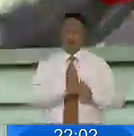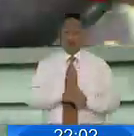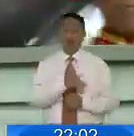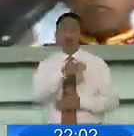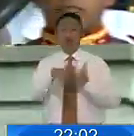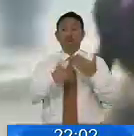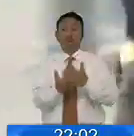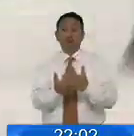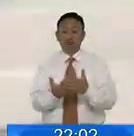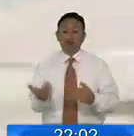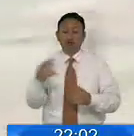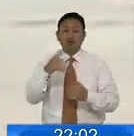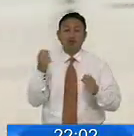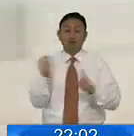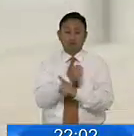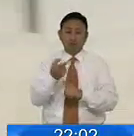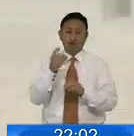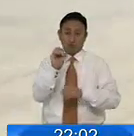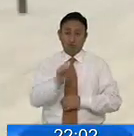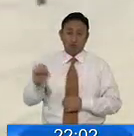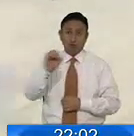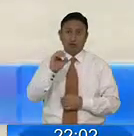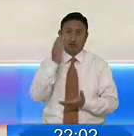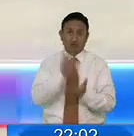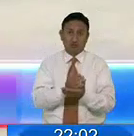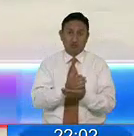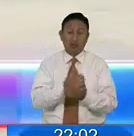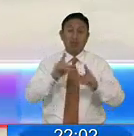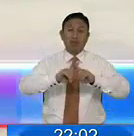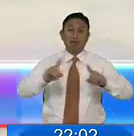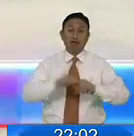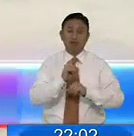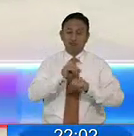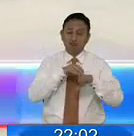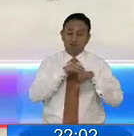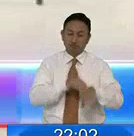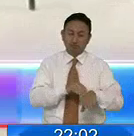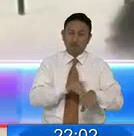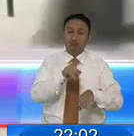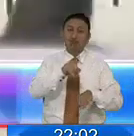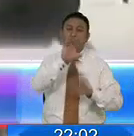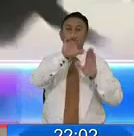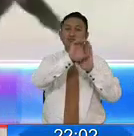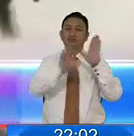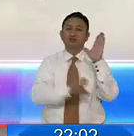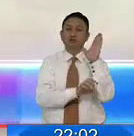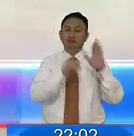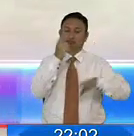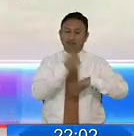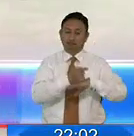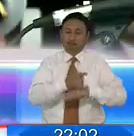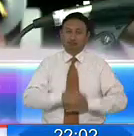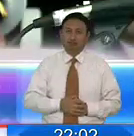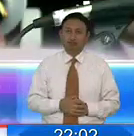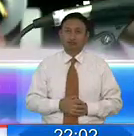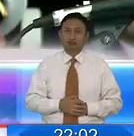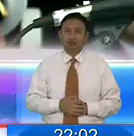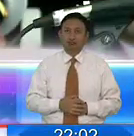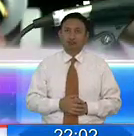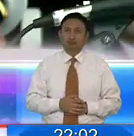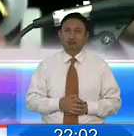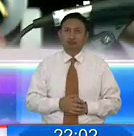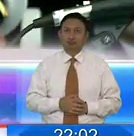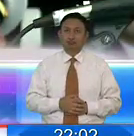repitan los hechos violentos de octubre esos y respaldados en lo que establece el mandato constitucional que no se